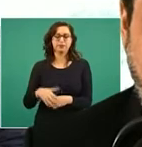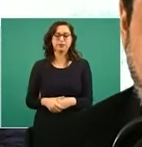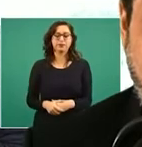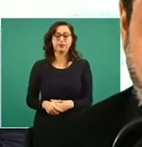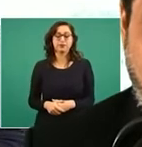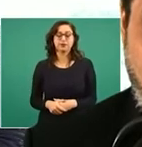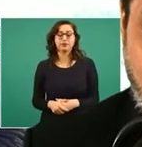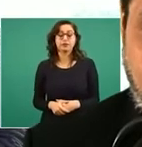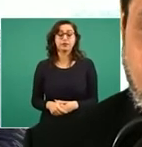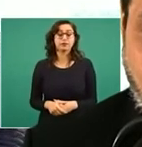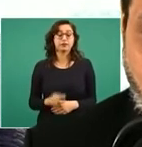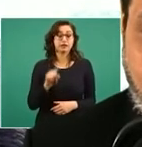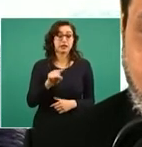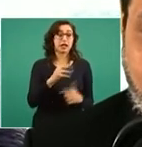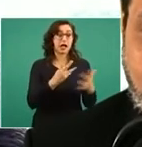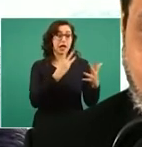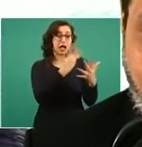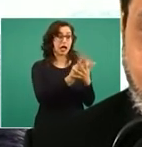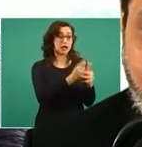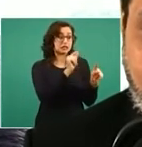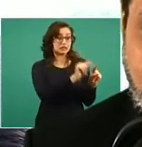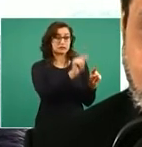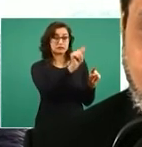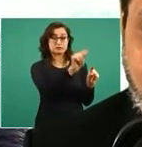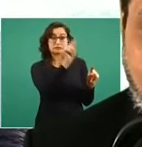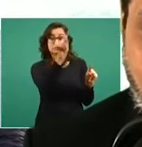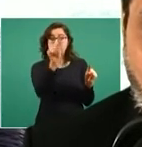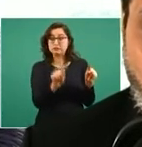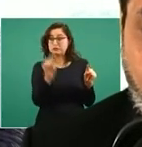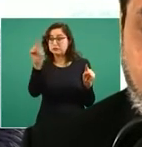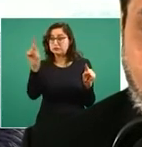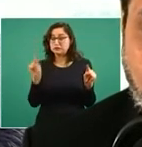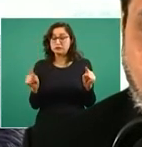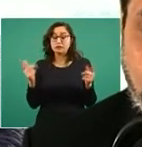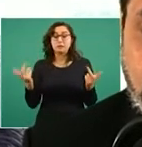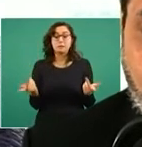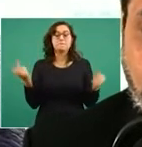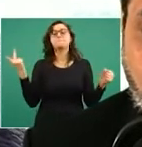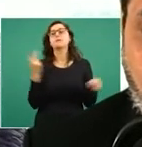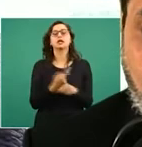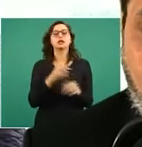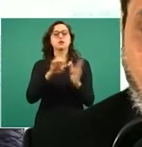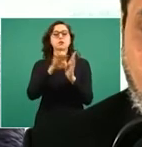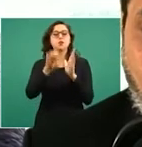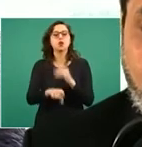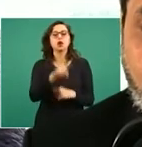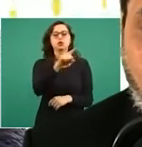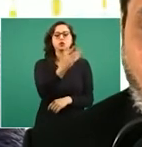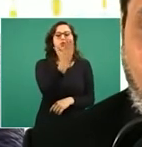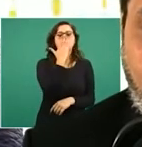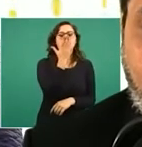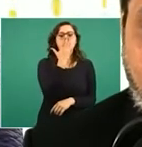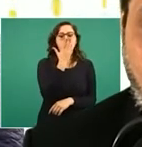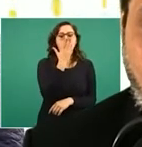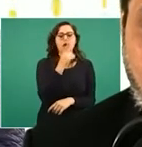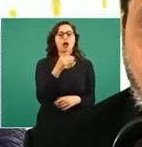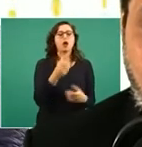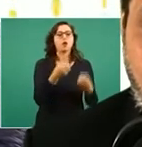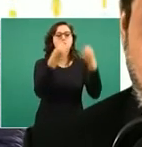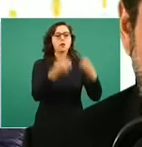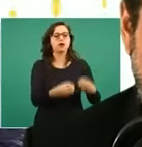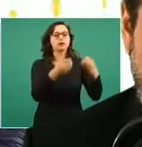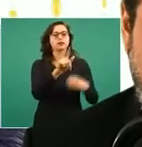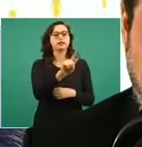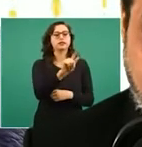penales en el país ocho penales federales que están ubicados en los estados de sonora guanajuato oaxaca durango